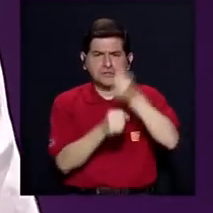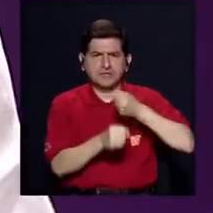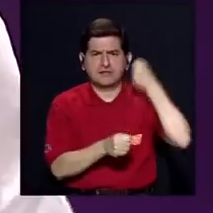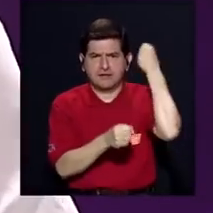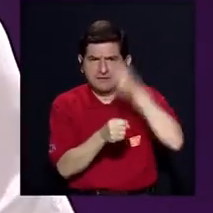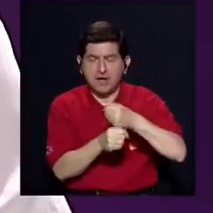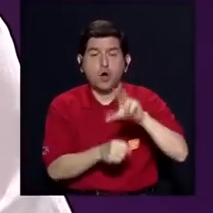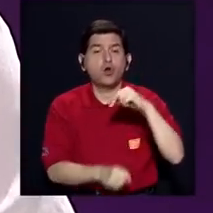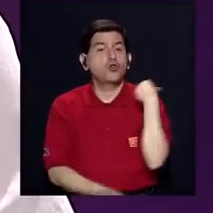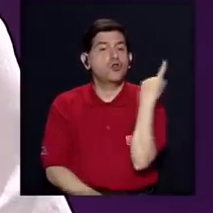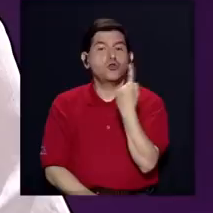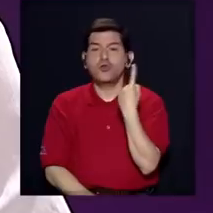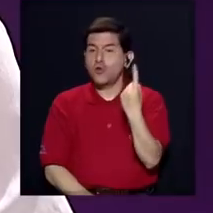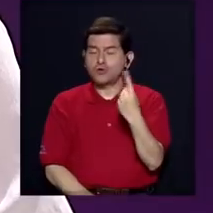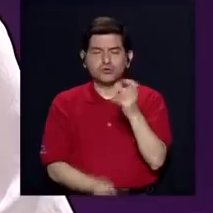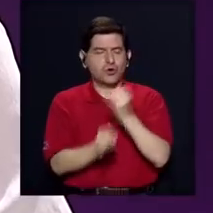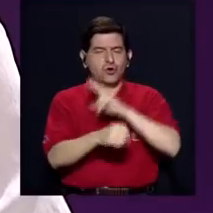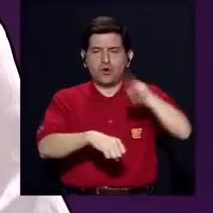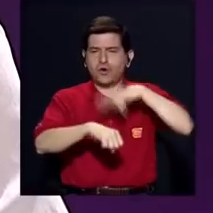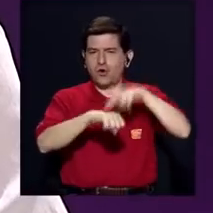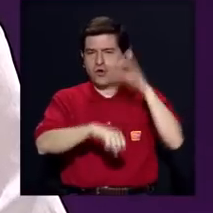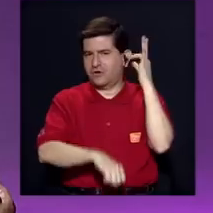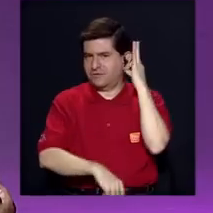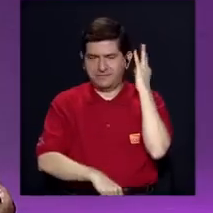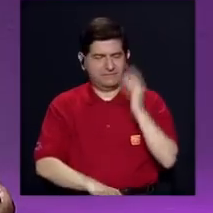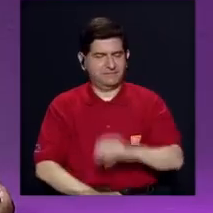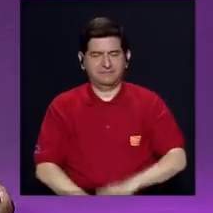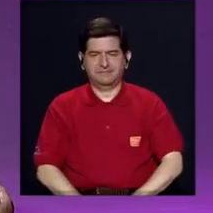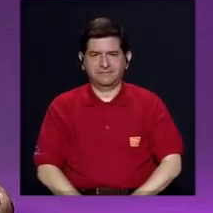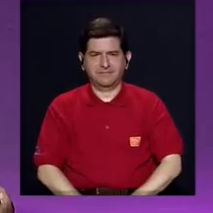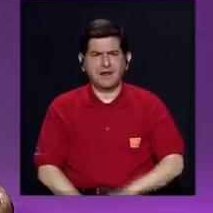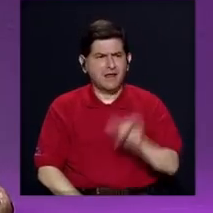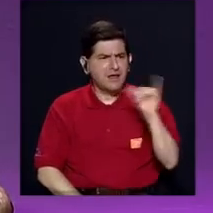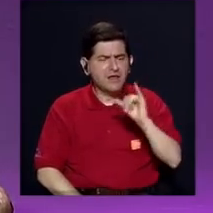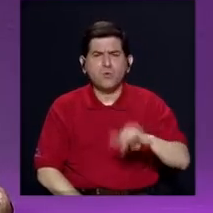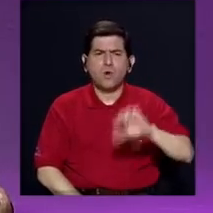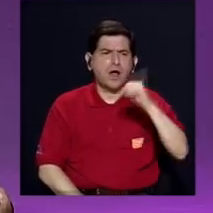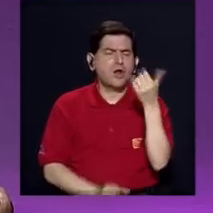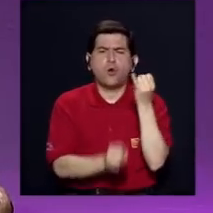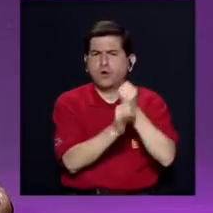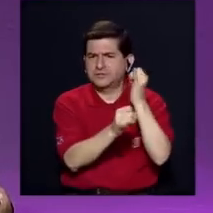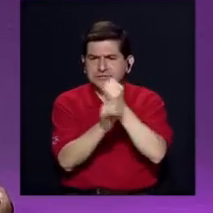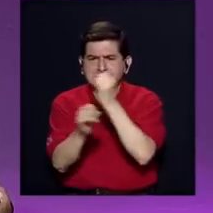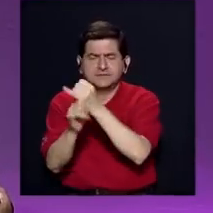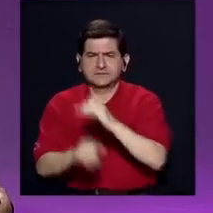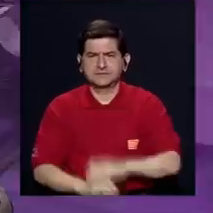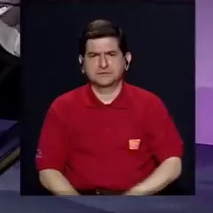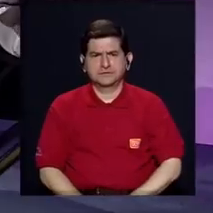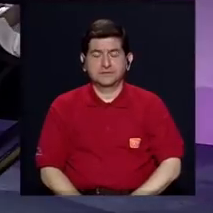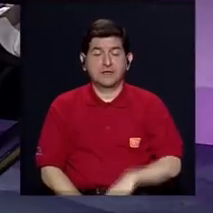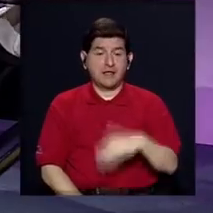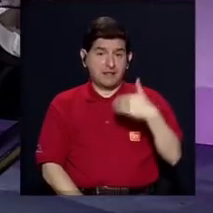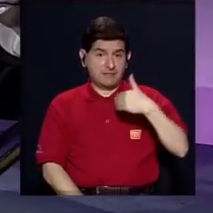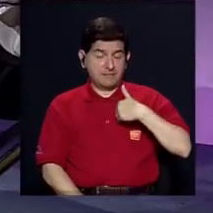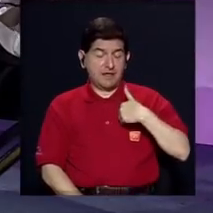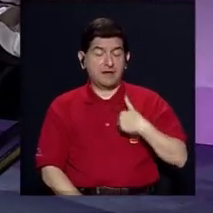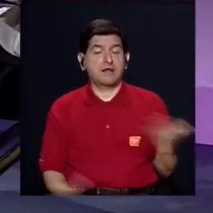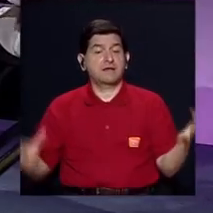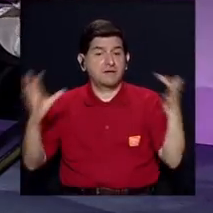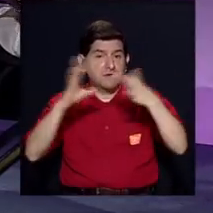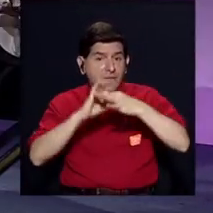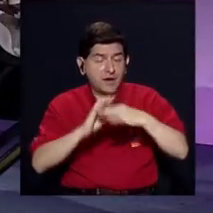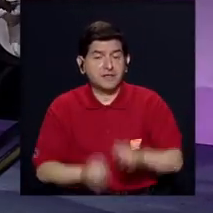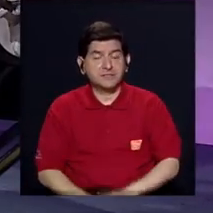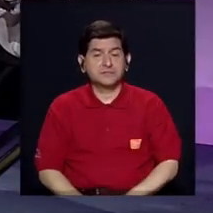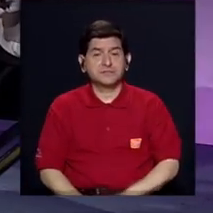no solo del instituto nacional de las mujeres sino de las otras instancias que tienen que ver con